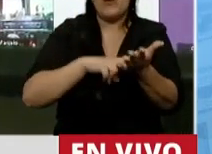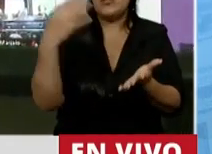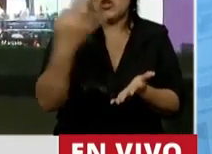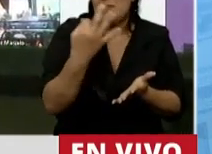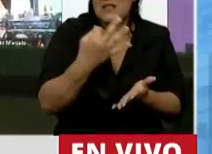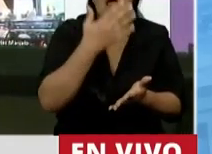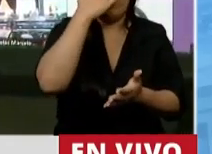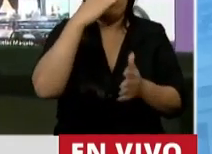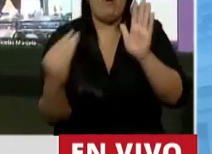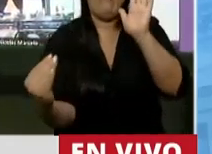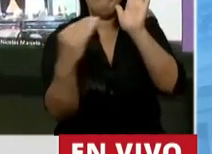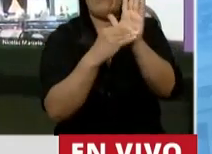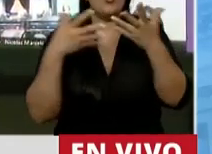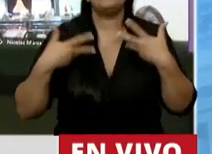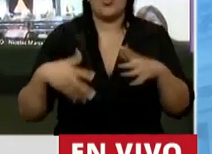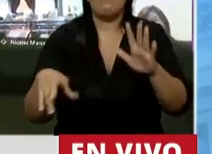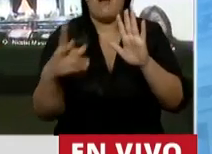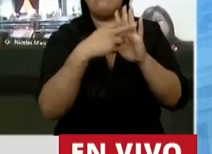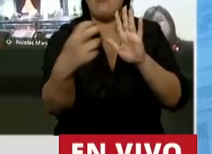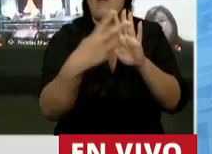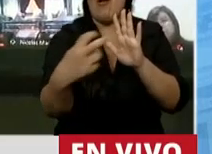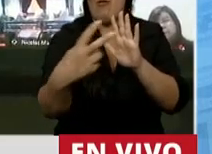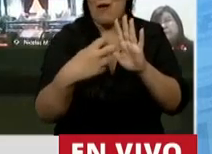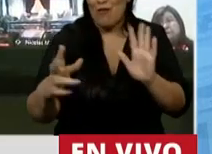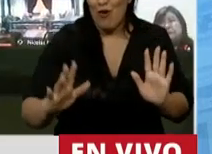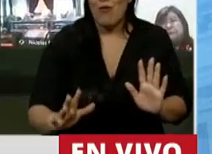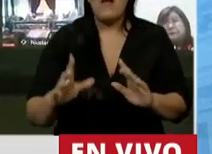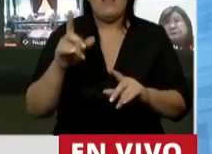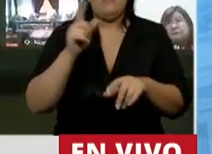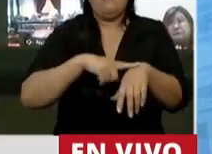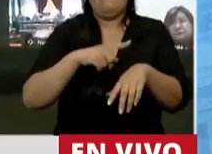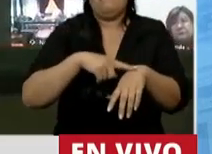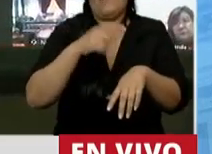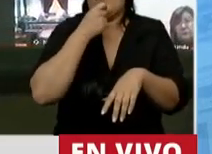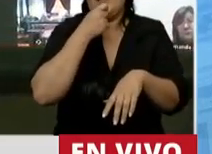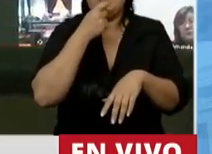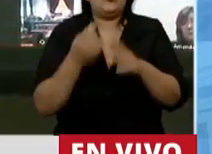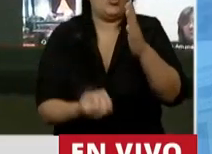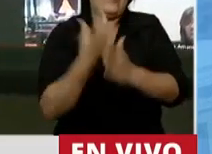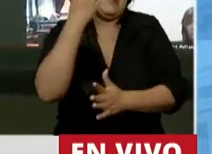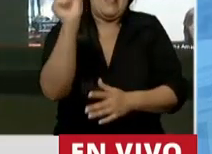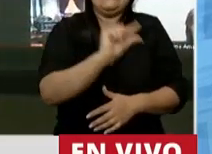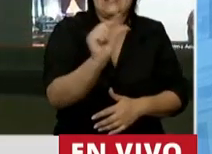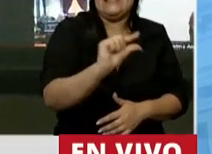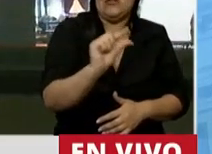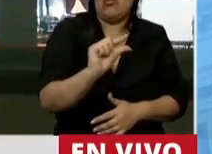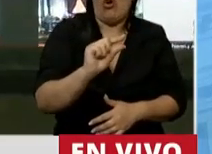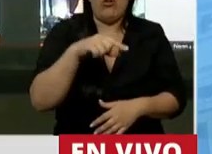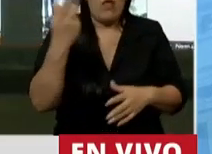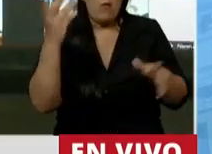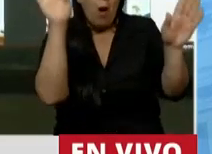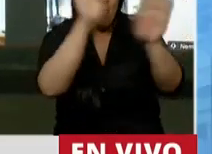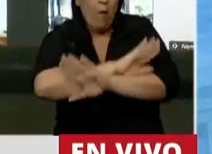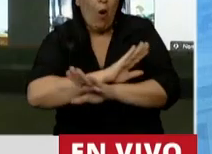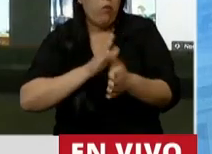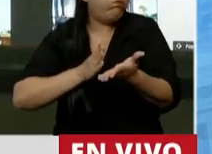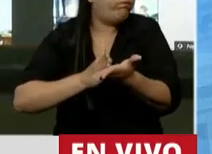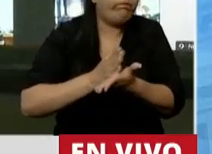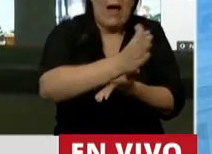terminó incorporando a la normalidad. Muchos se crean como transitorios para un momento o para una situación determinada, pero luego